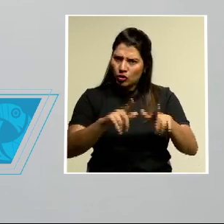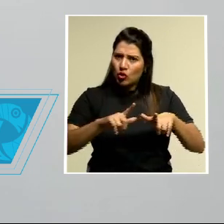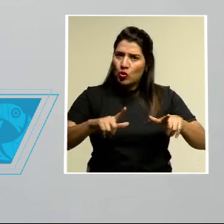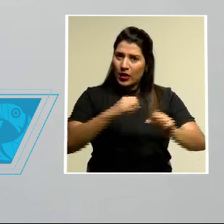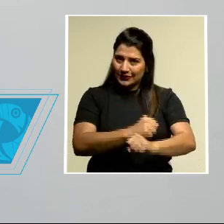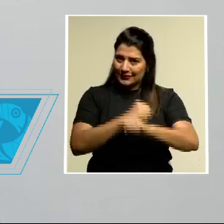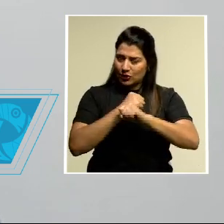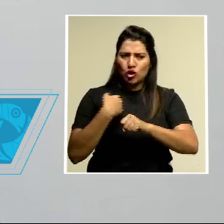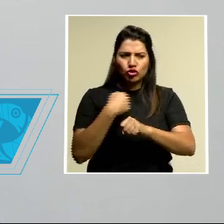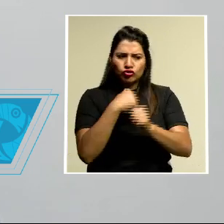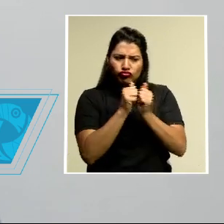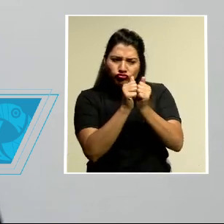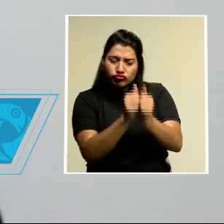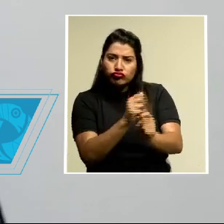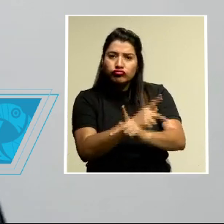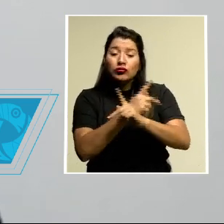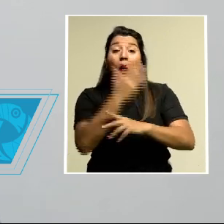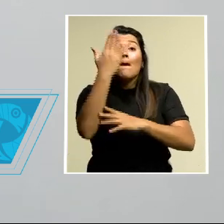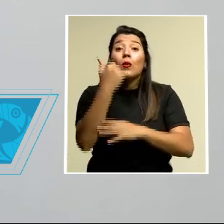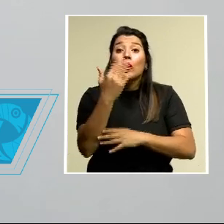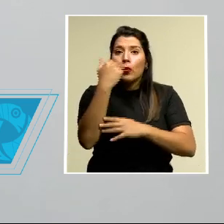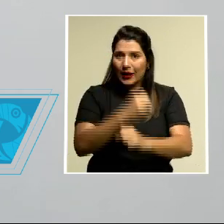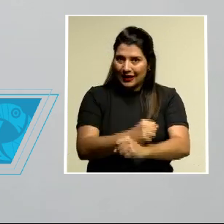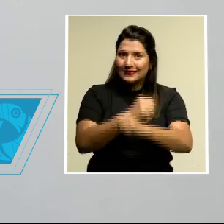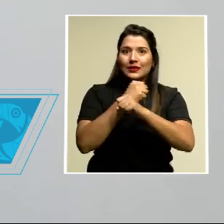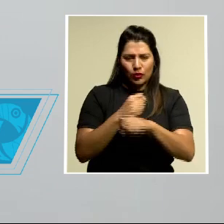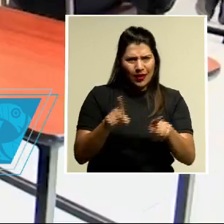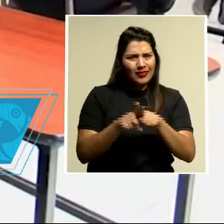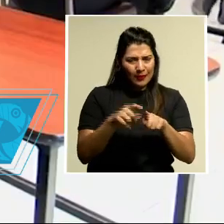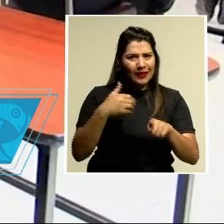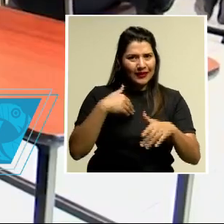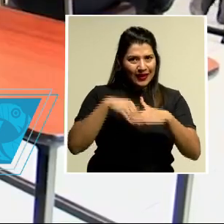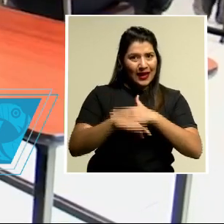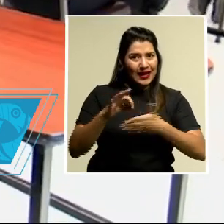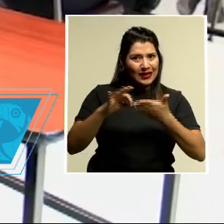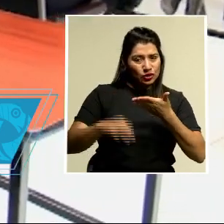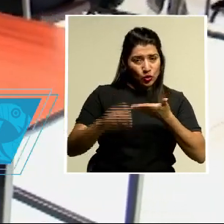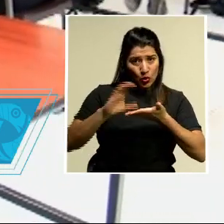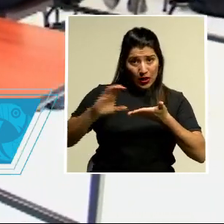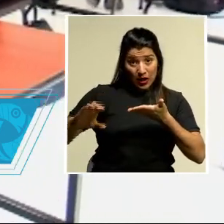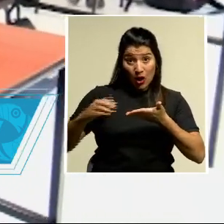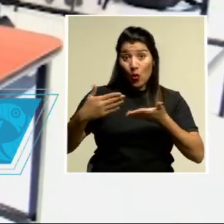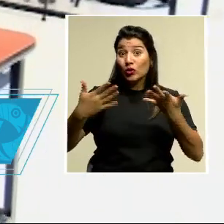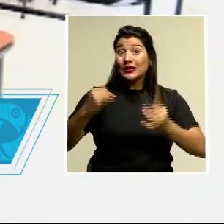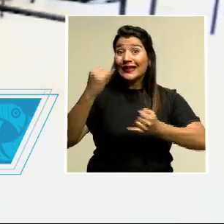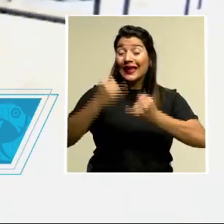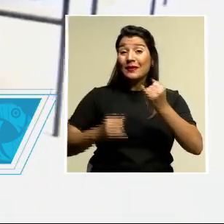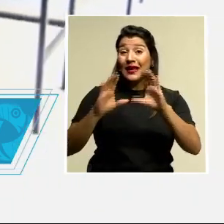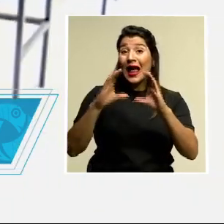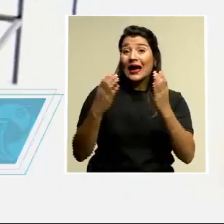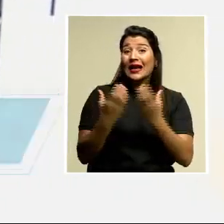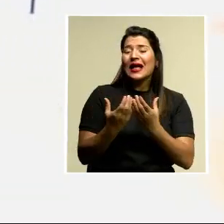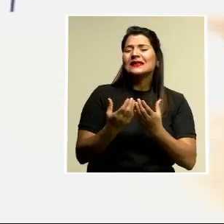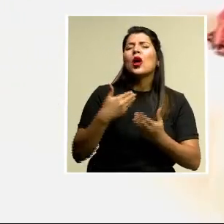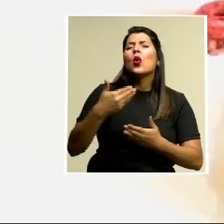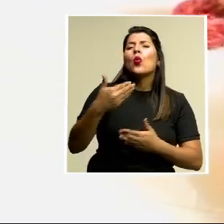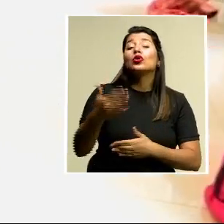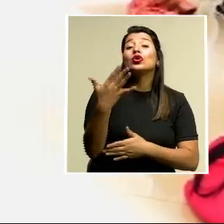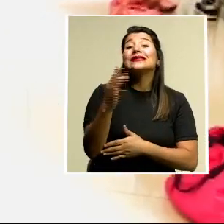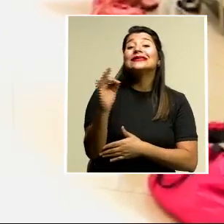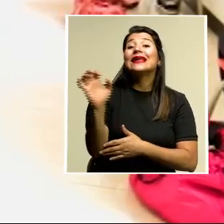lado protegiéndolos porque la seguridad también está en la escuela. La finalización del curso lectivo será el 19 de enero